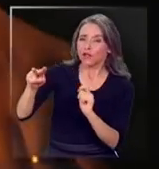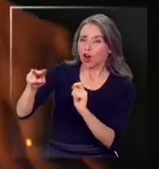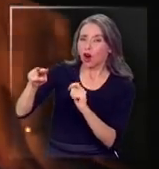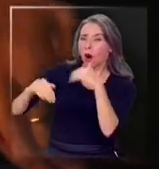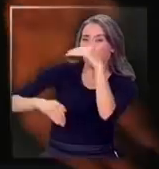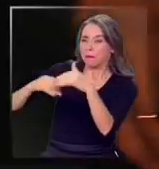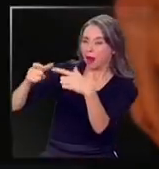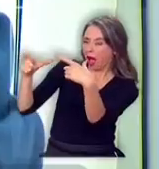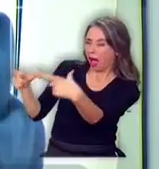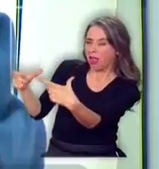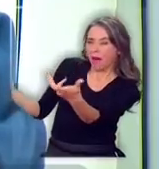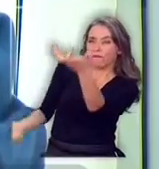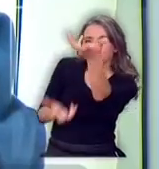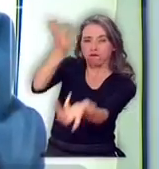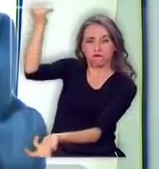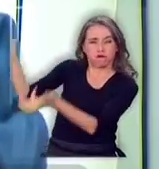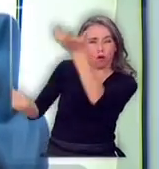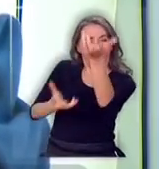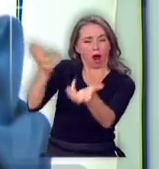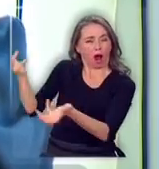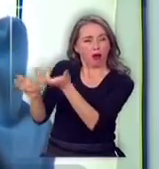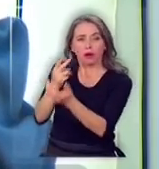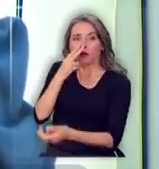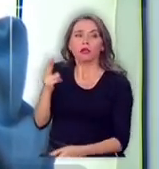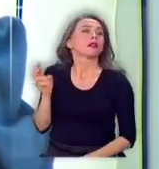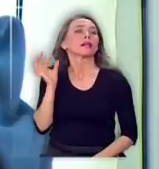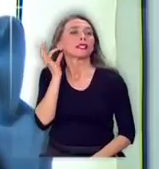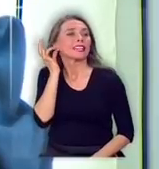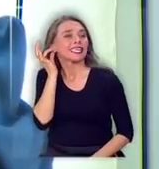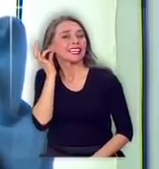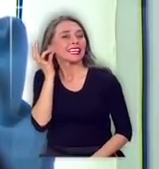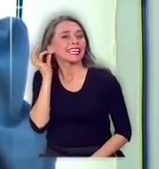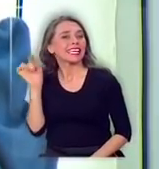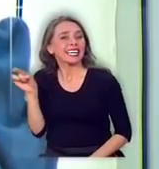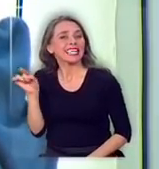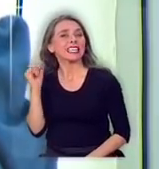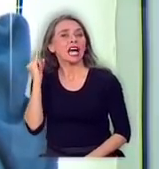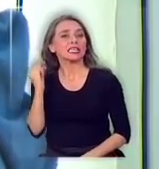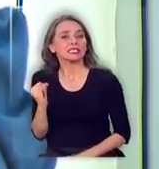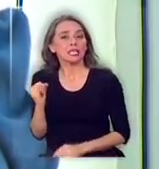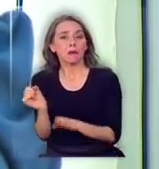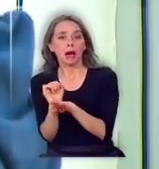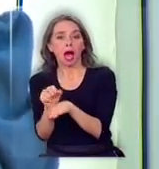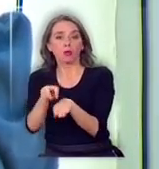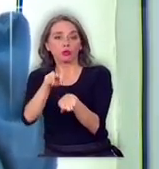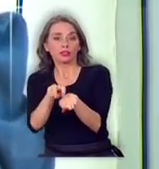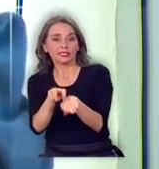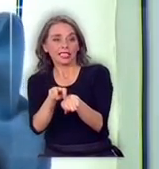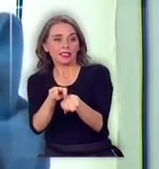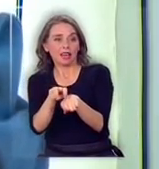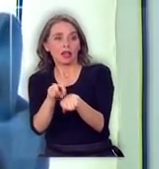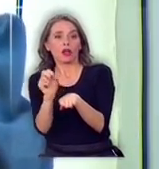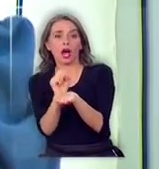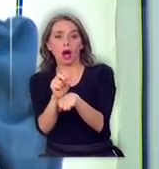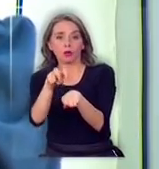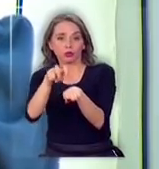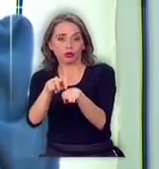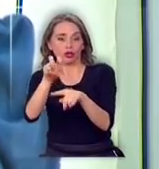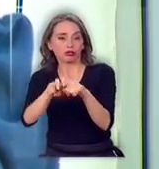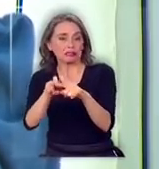en la playa. Ella estaba siempre sentada en su vehículo, o por lo menos en el vehículo en el que